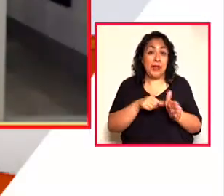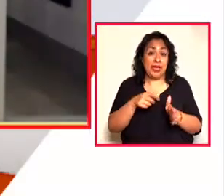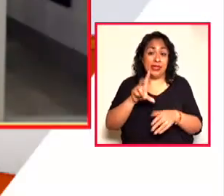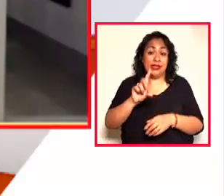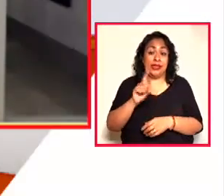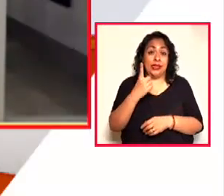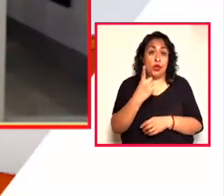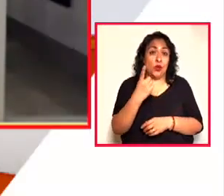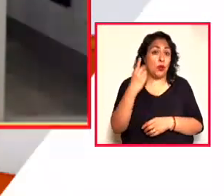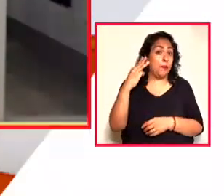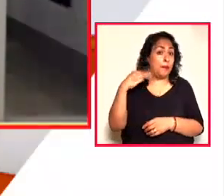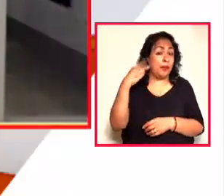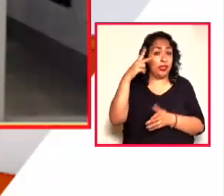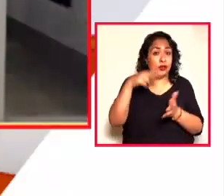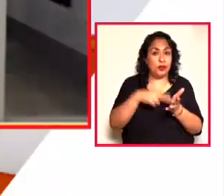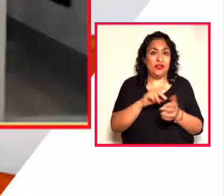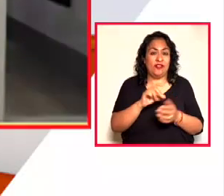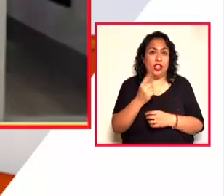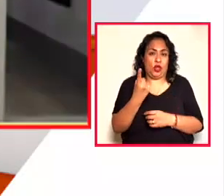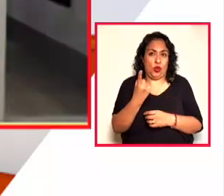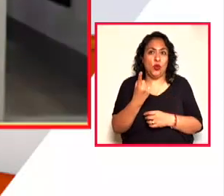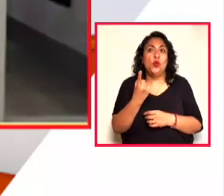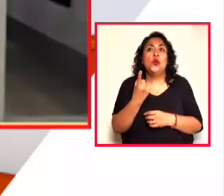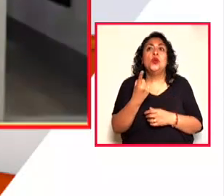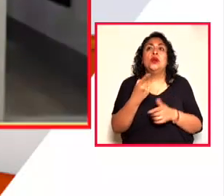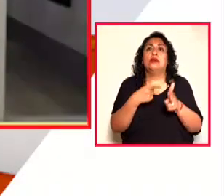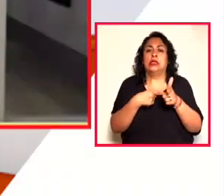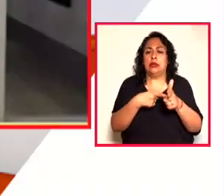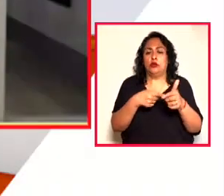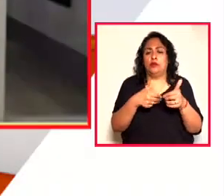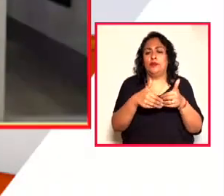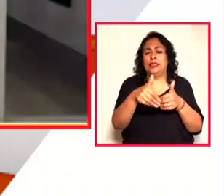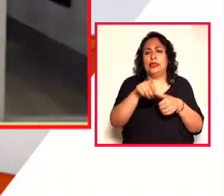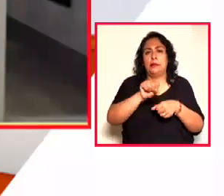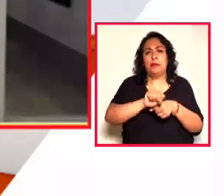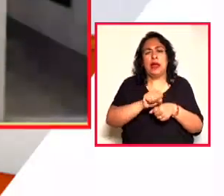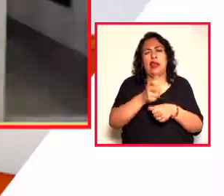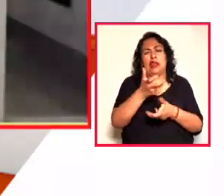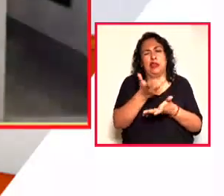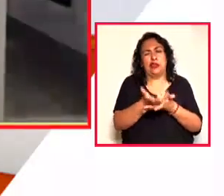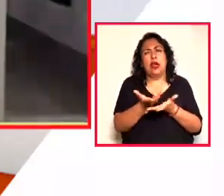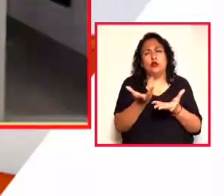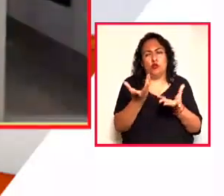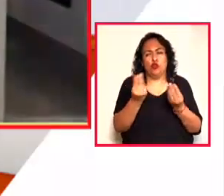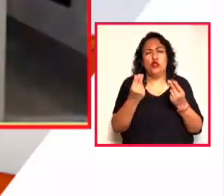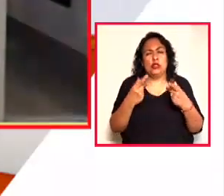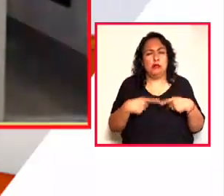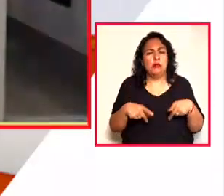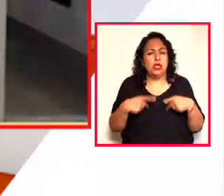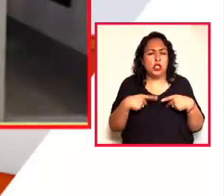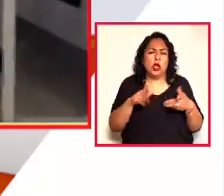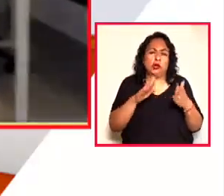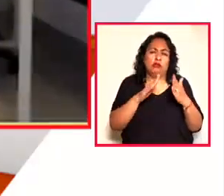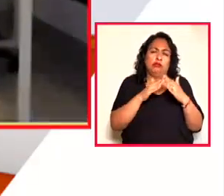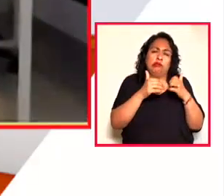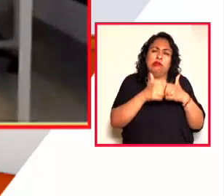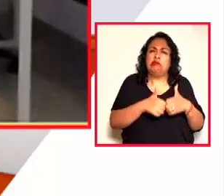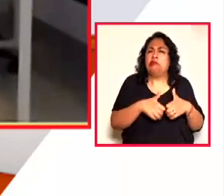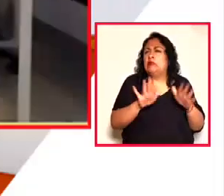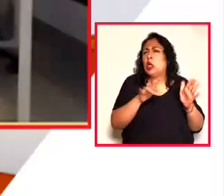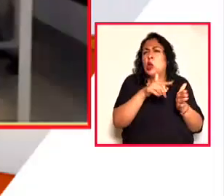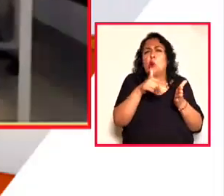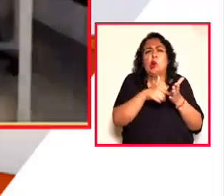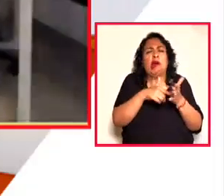de 2021. Continuamos con esta semana de asueto para muchos, para muchas personas que están en casa, donde quiera que se encuentren.